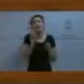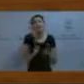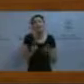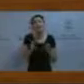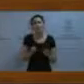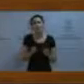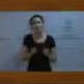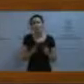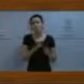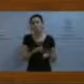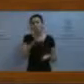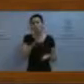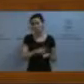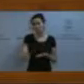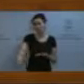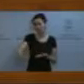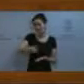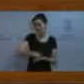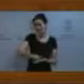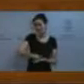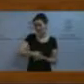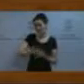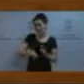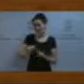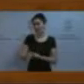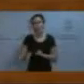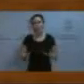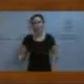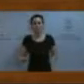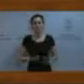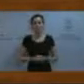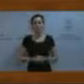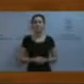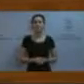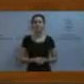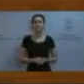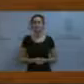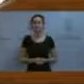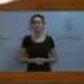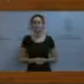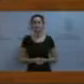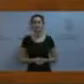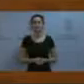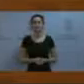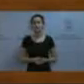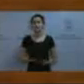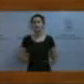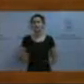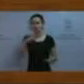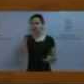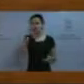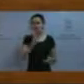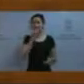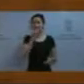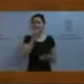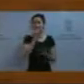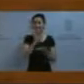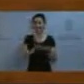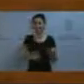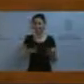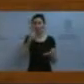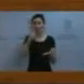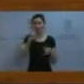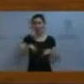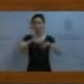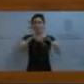de las peticiones de información, don Guillermo, ¿no? Entonces, mire, yo no sé si leyó también la auditoría, da un dato antes,